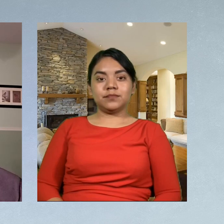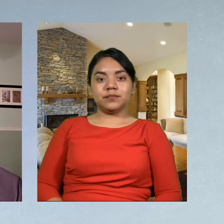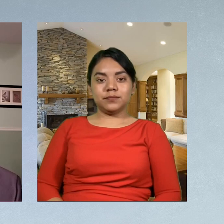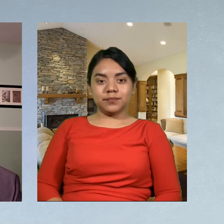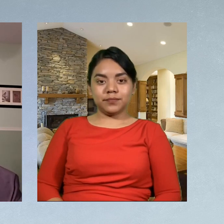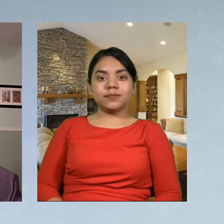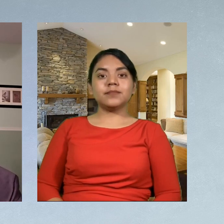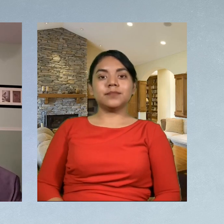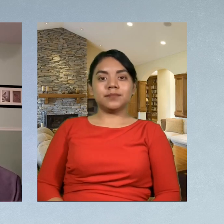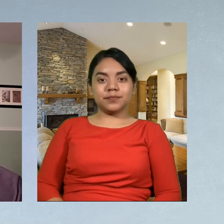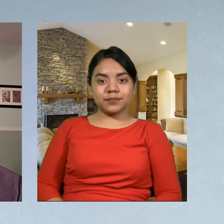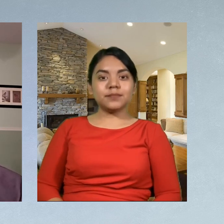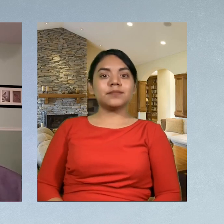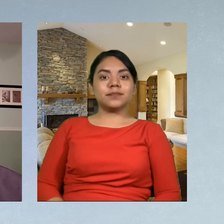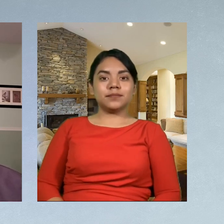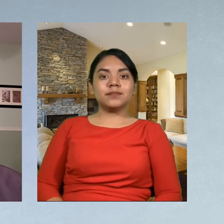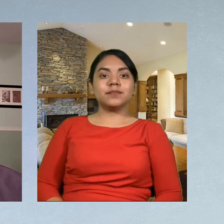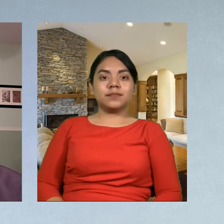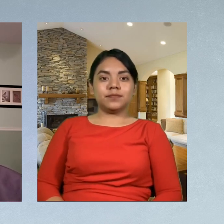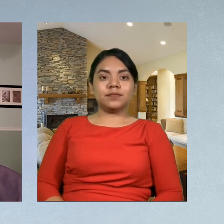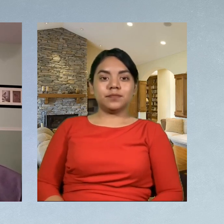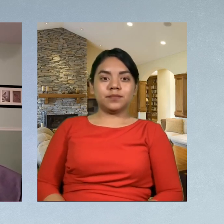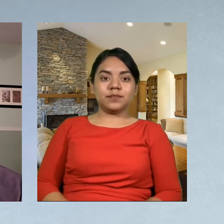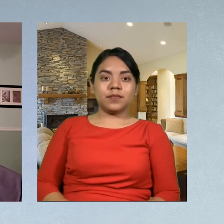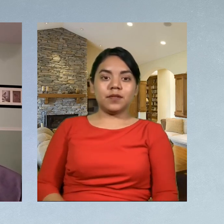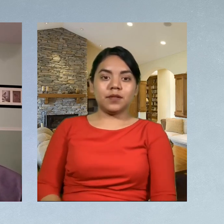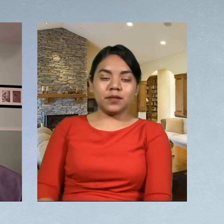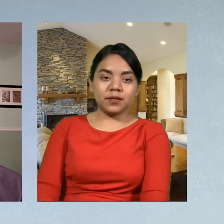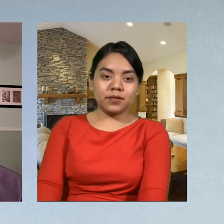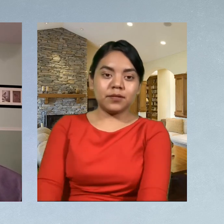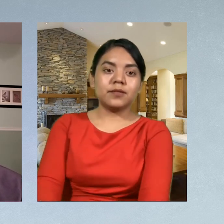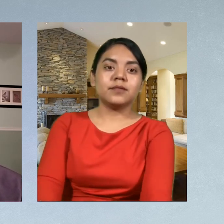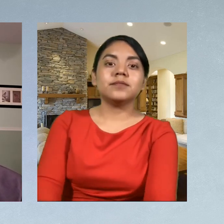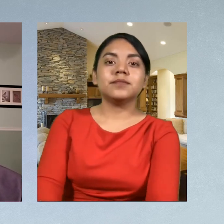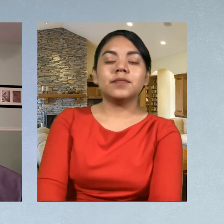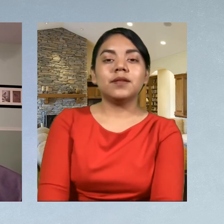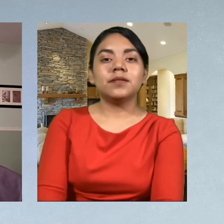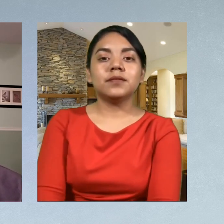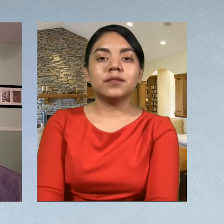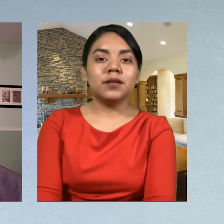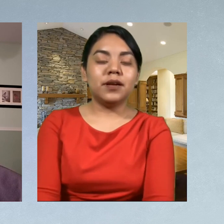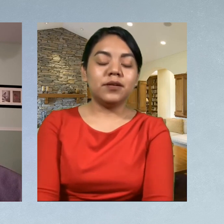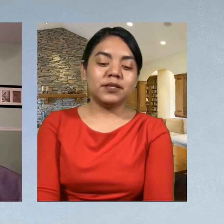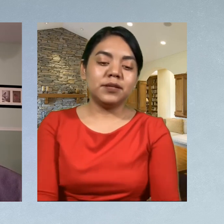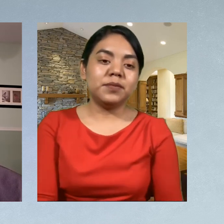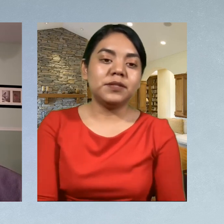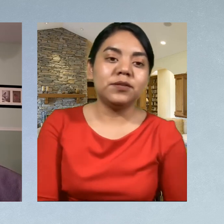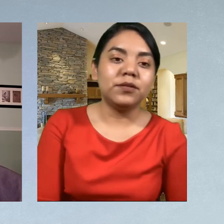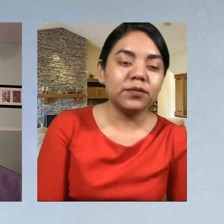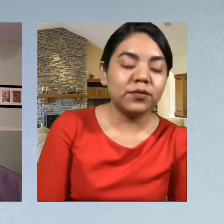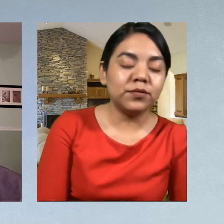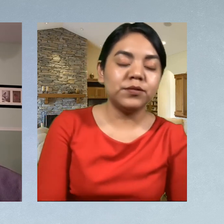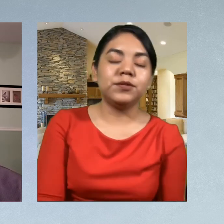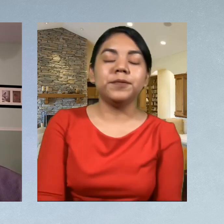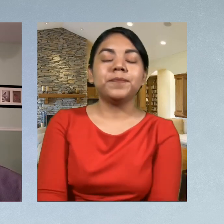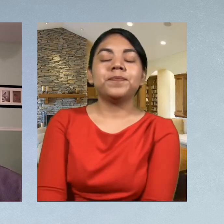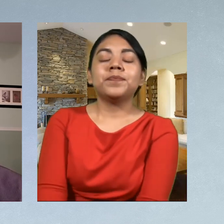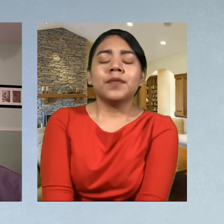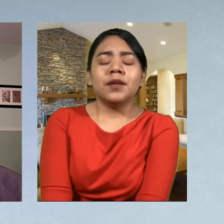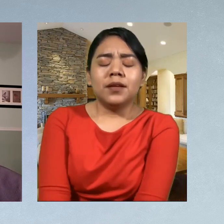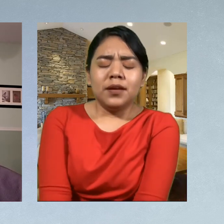por estas peticiones? Vamos a orar. Inclinemos el rostro, por favor. Claro que sí, pastor. Con